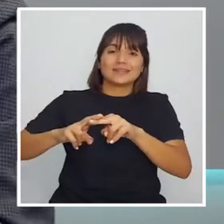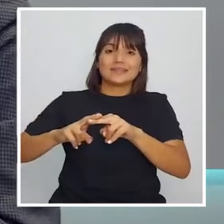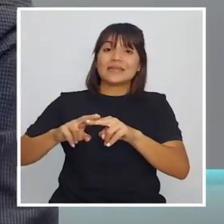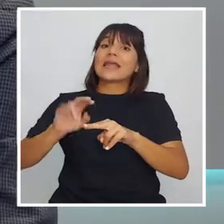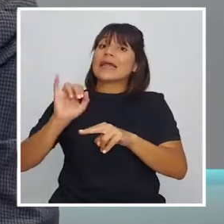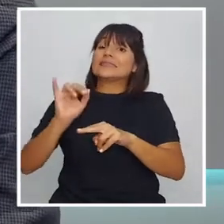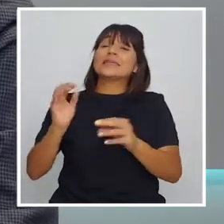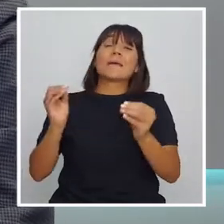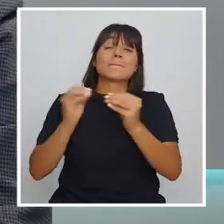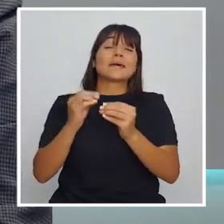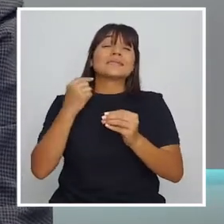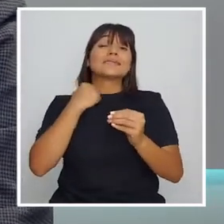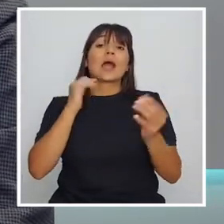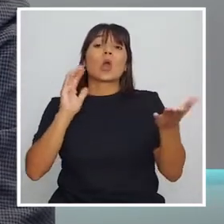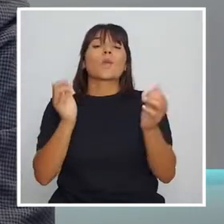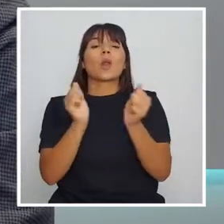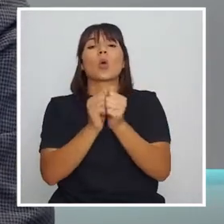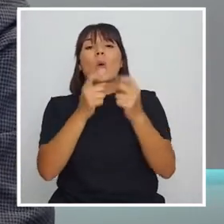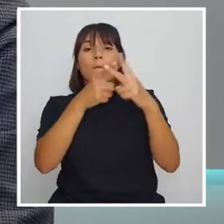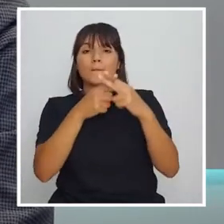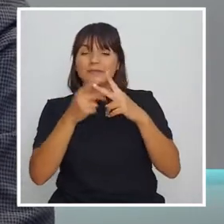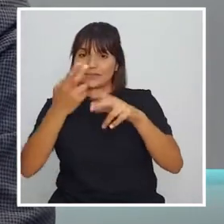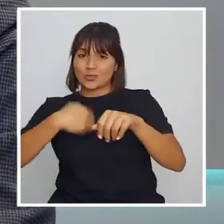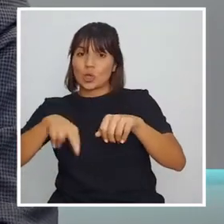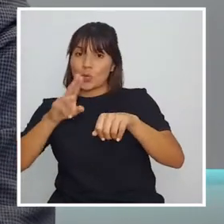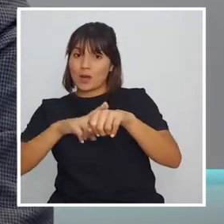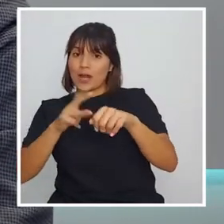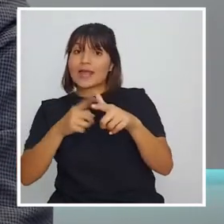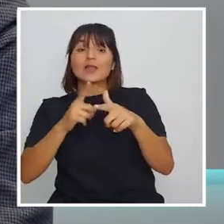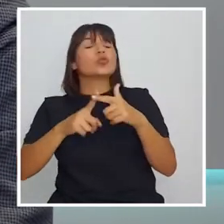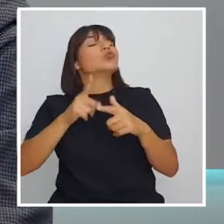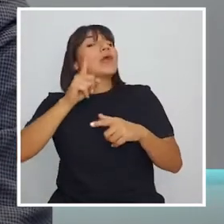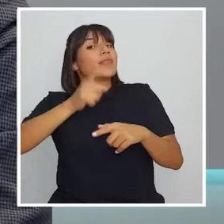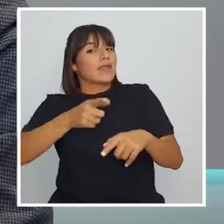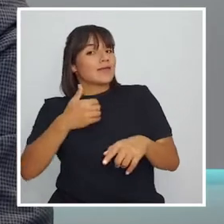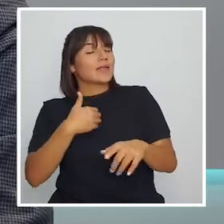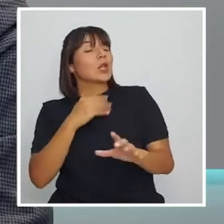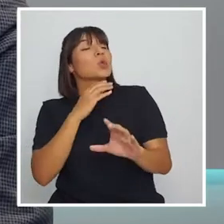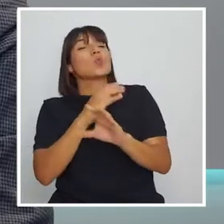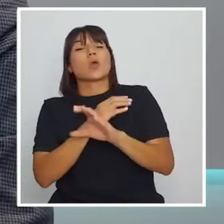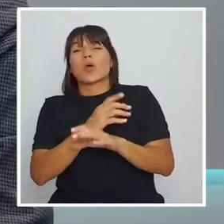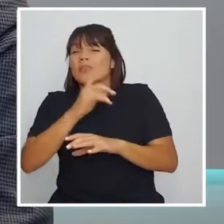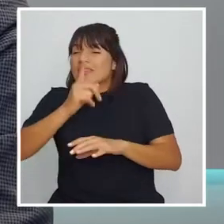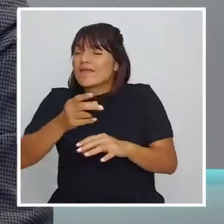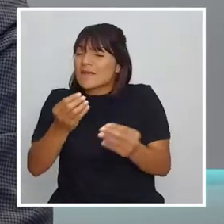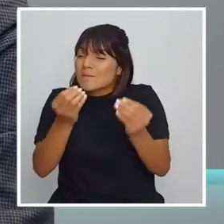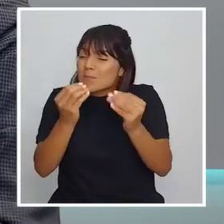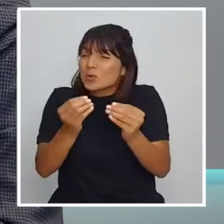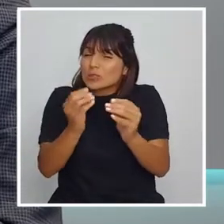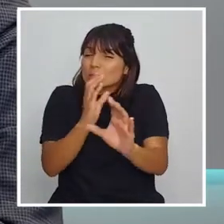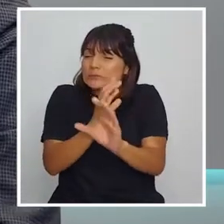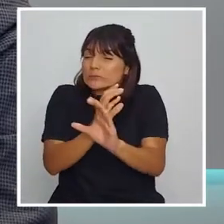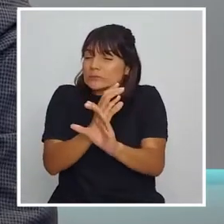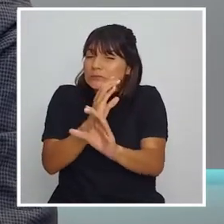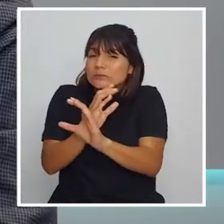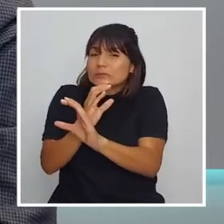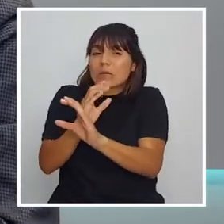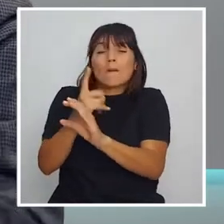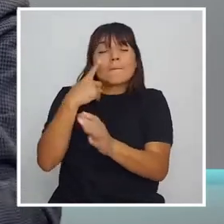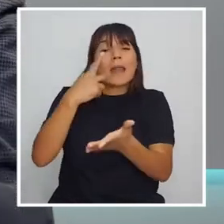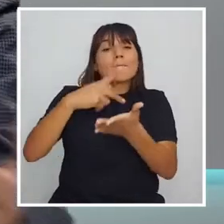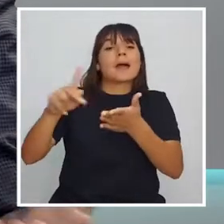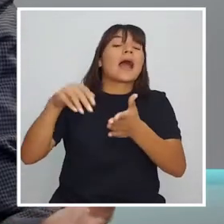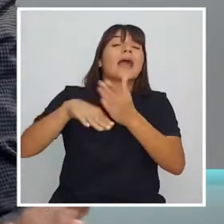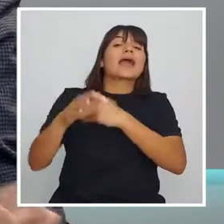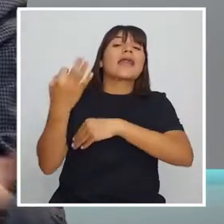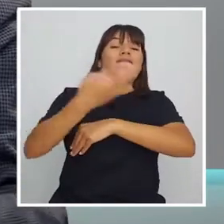normal. Entonces ahí hay que tener ese cuidado, hay que ser muy, muy religioso de pagar en la fecha que corresponde. En